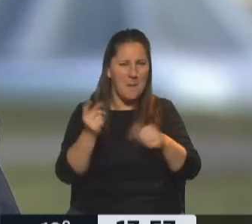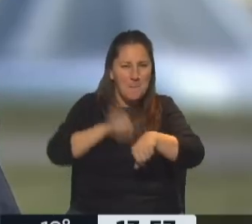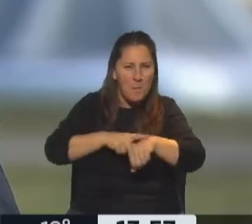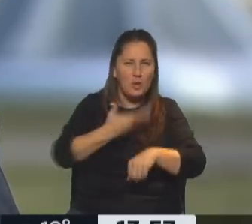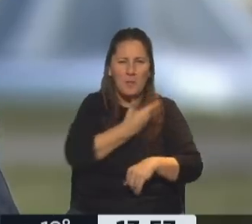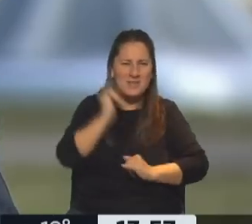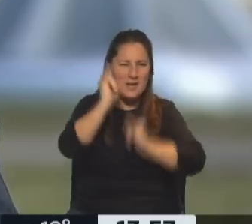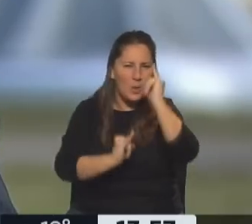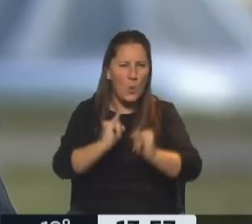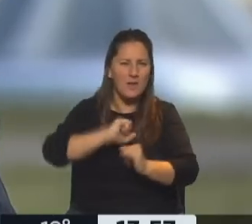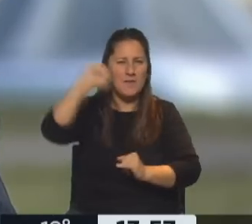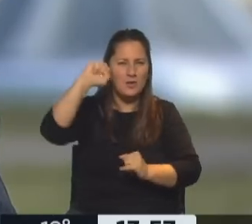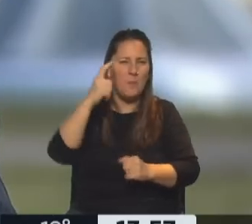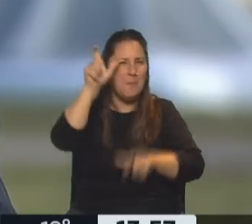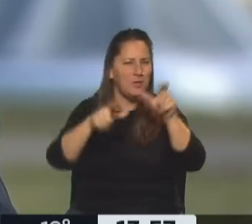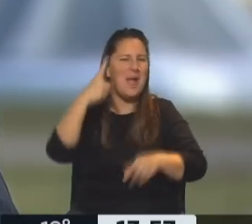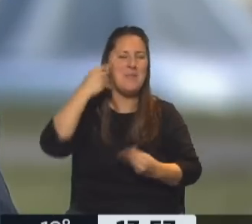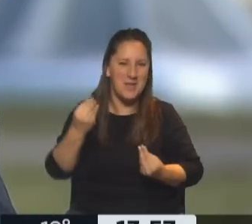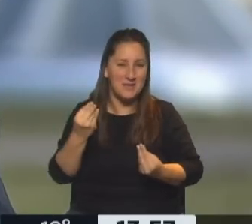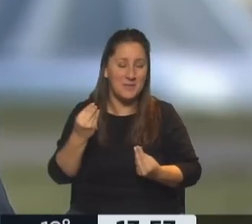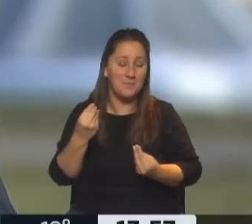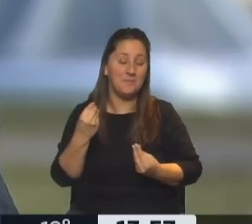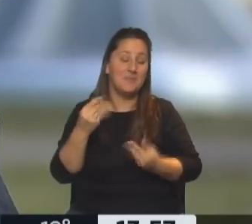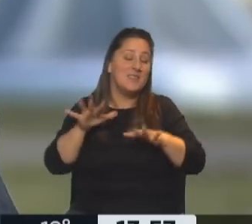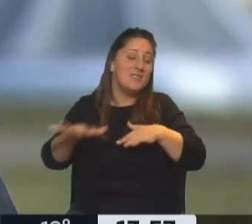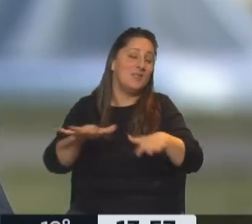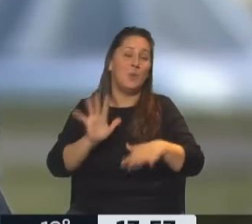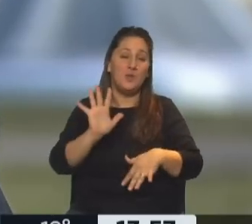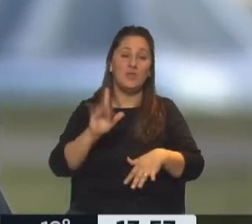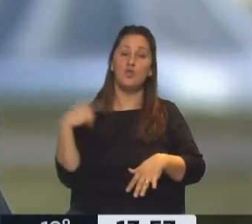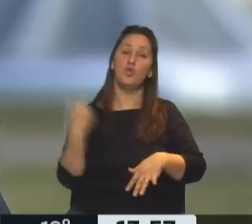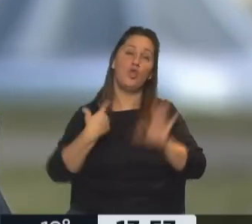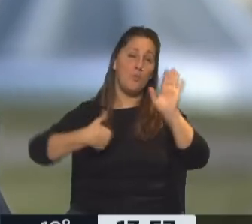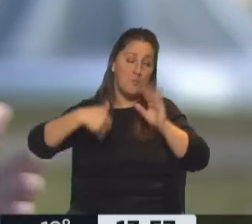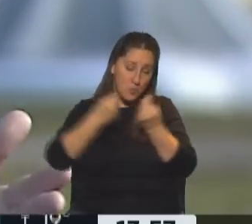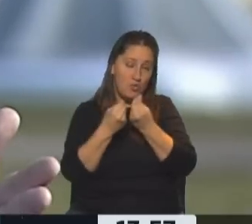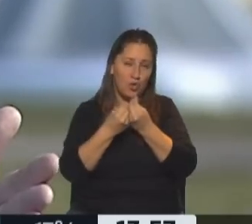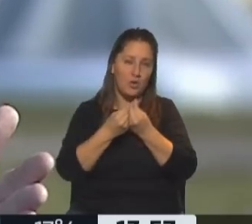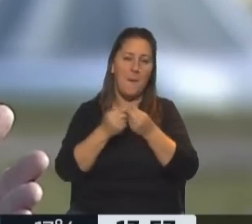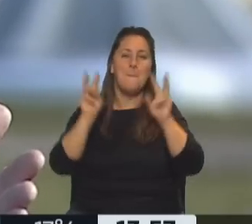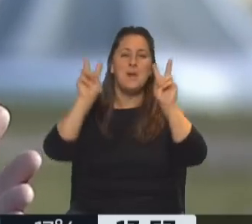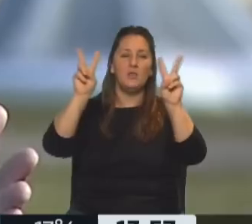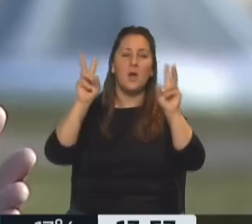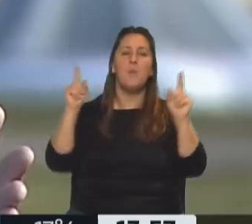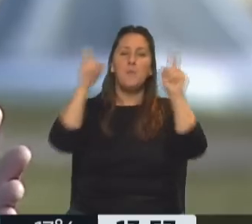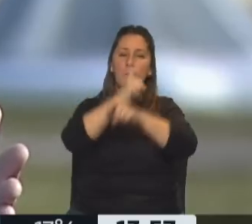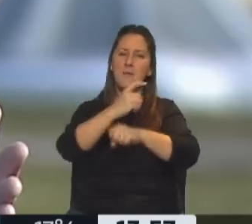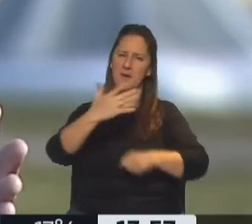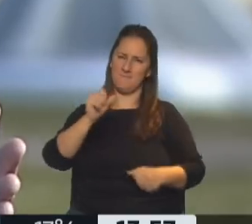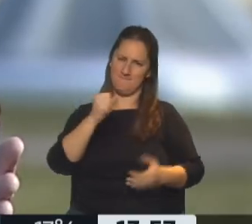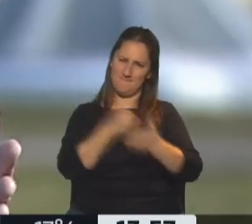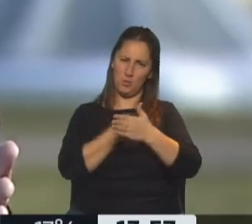Bueno, es lo que nos toca vivir. Como muchos de nosotros somos peronistas, al problema le ponemos el